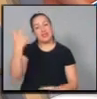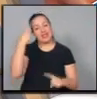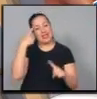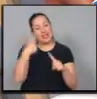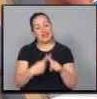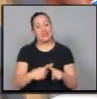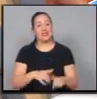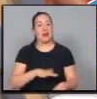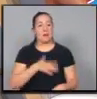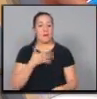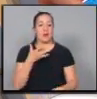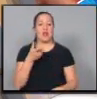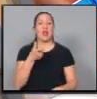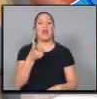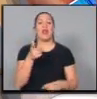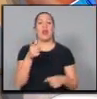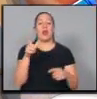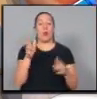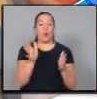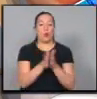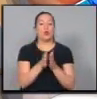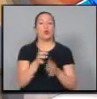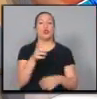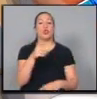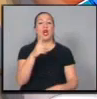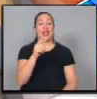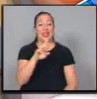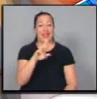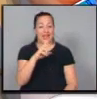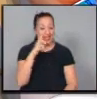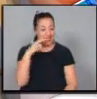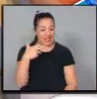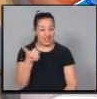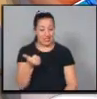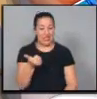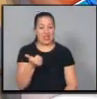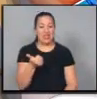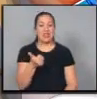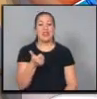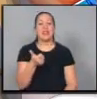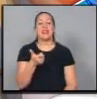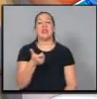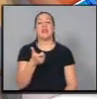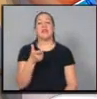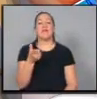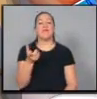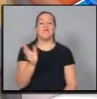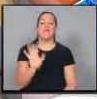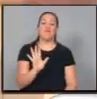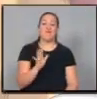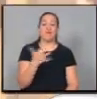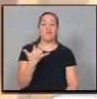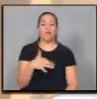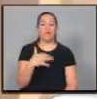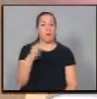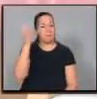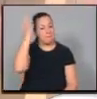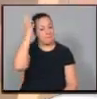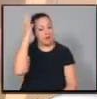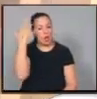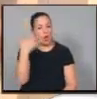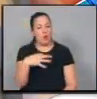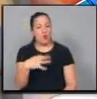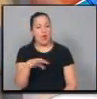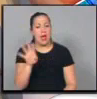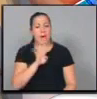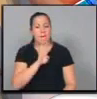ambos. Él con Karina, este perfil, que Silvina Luna de este perfil le diría, qué amarillo tiene el pelo, diría Silvina